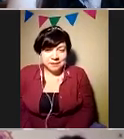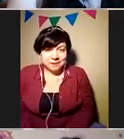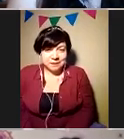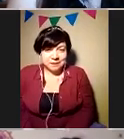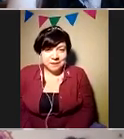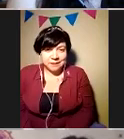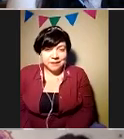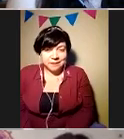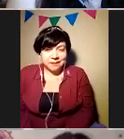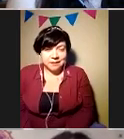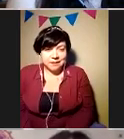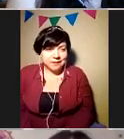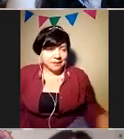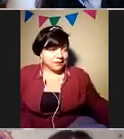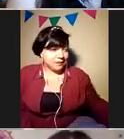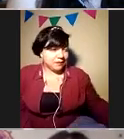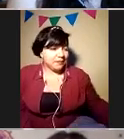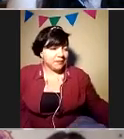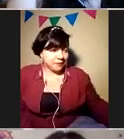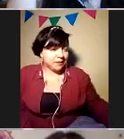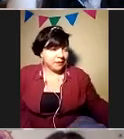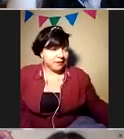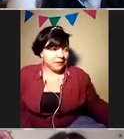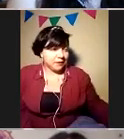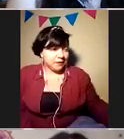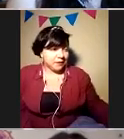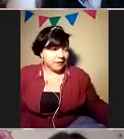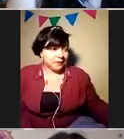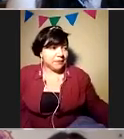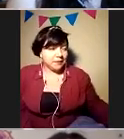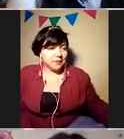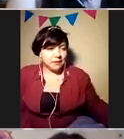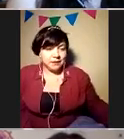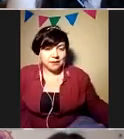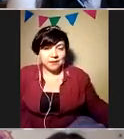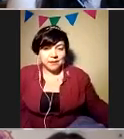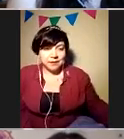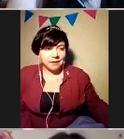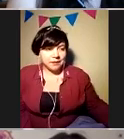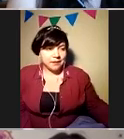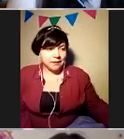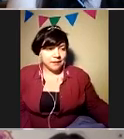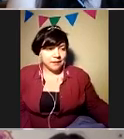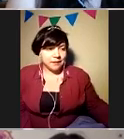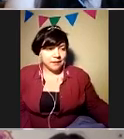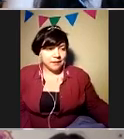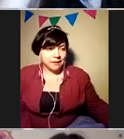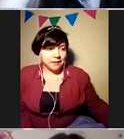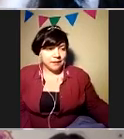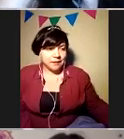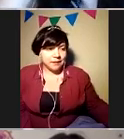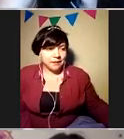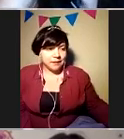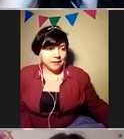Y igual tuve la tienda en pausa 2 años, 2018, y mediados de 2019 la tuve en pausa porque